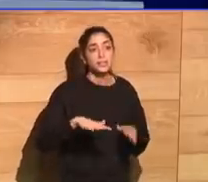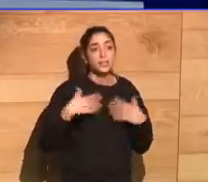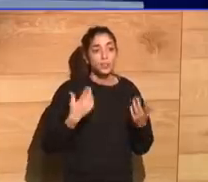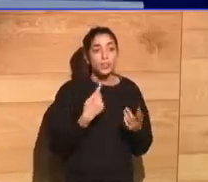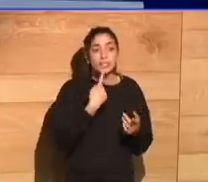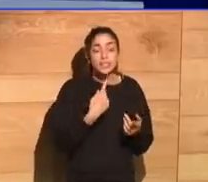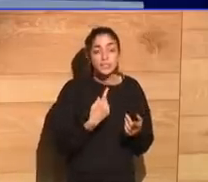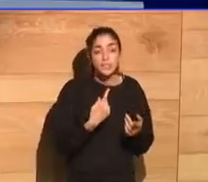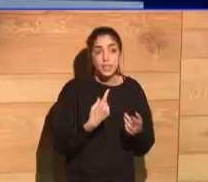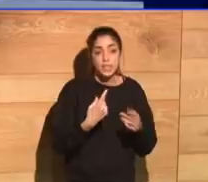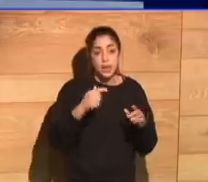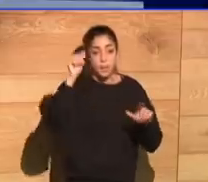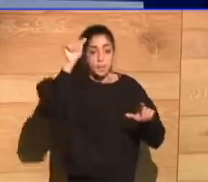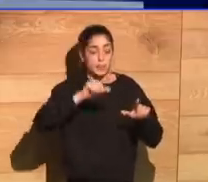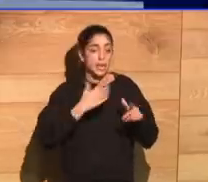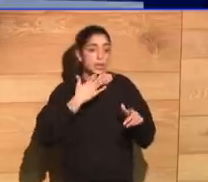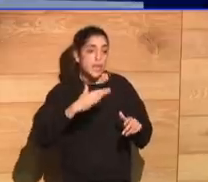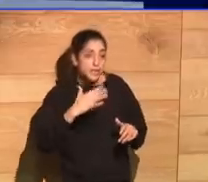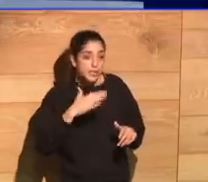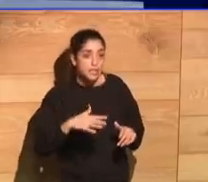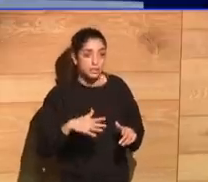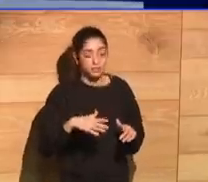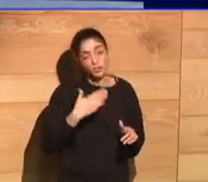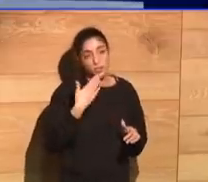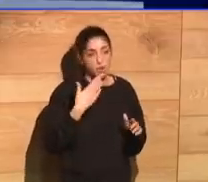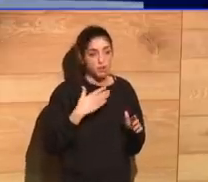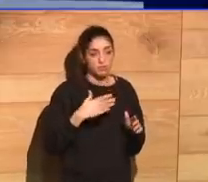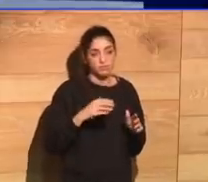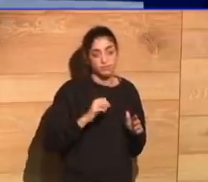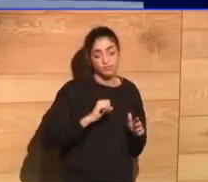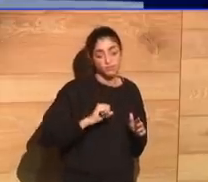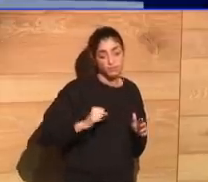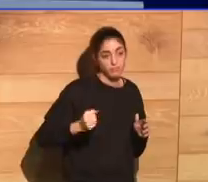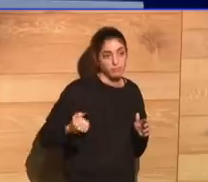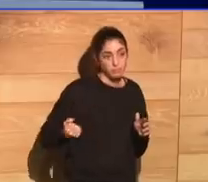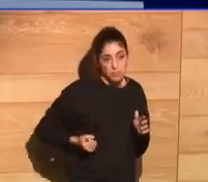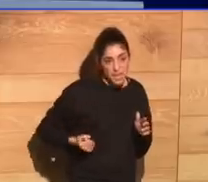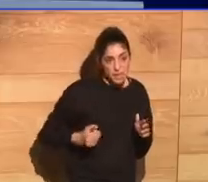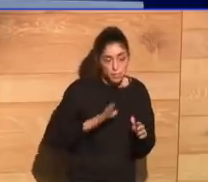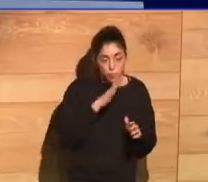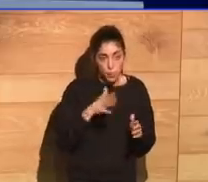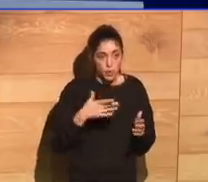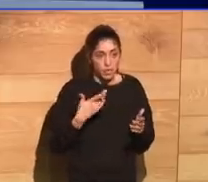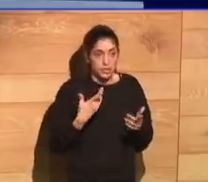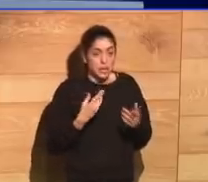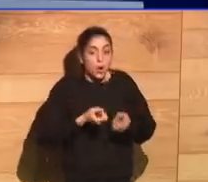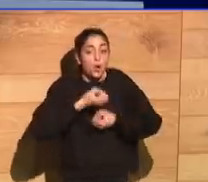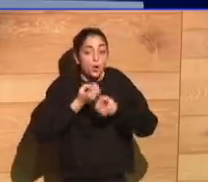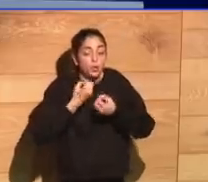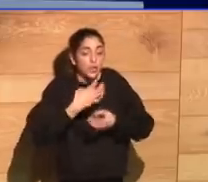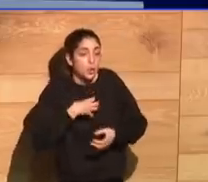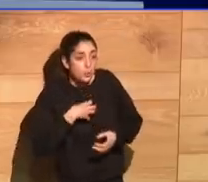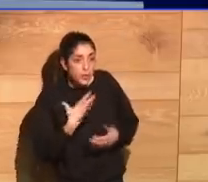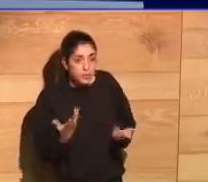pelis legendarias, es un coñazo. Porque todo el mundo tiene una anécdota máxima que contar y nada sucedió nunca. Nada es realmente